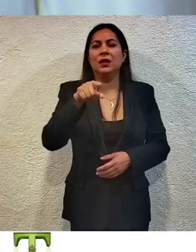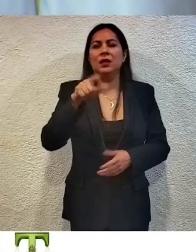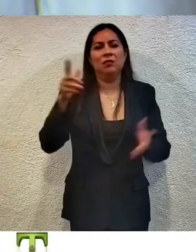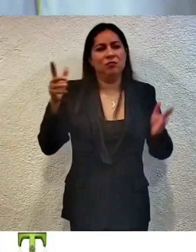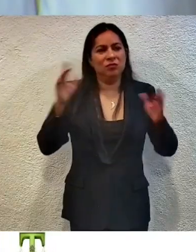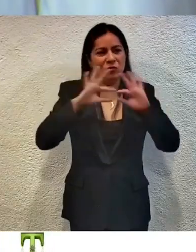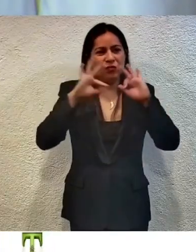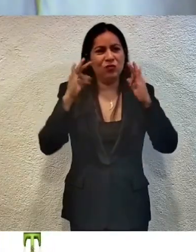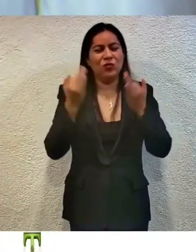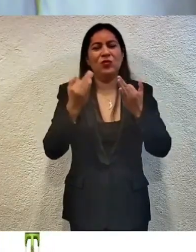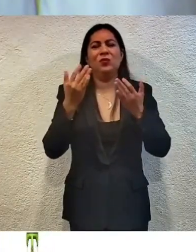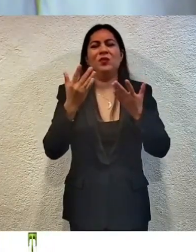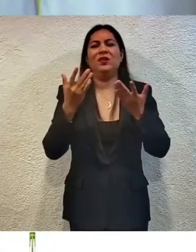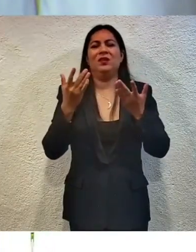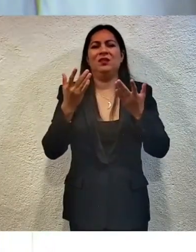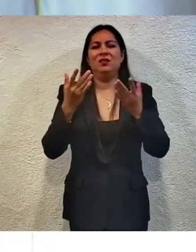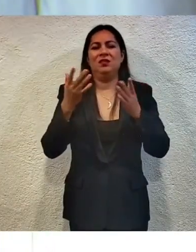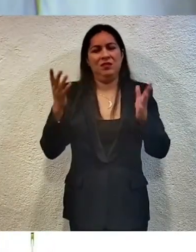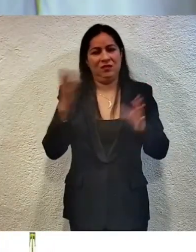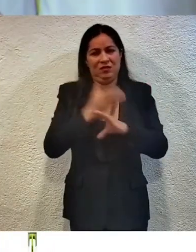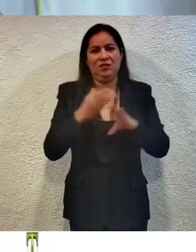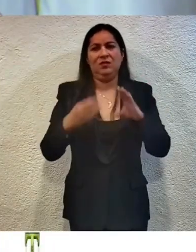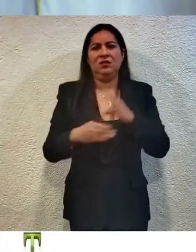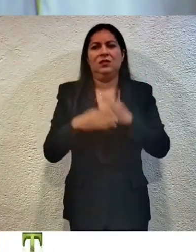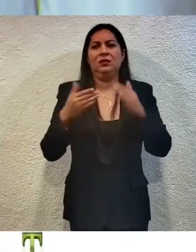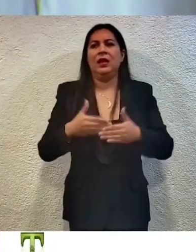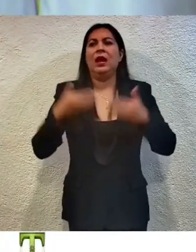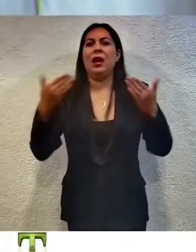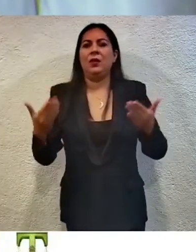motivación y fundamentación. Ahora,